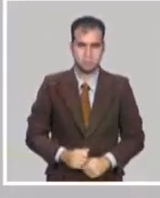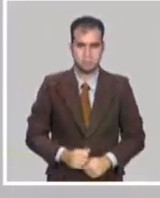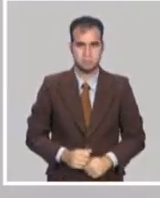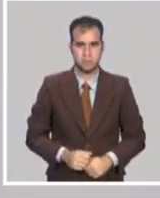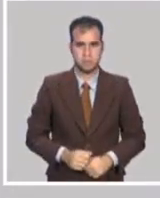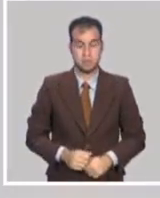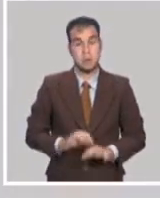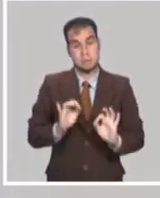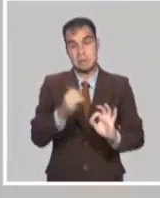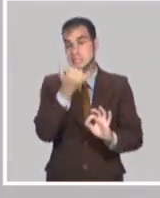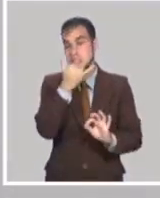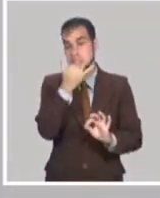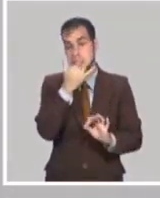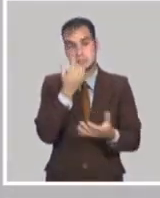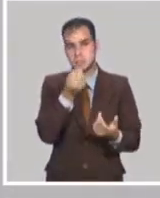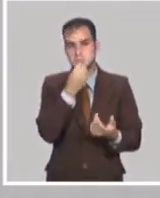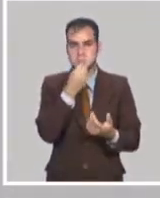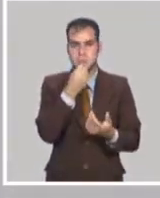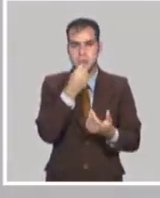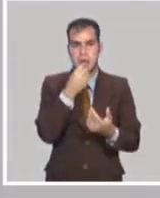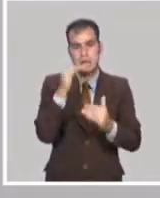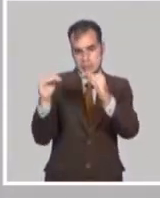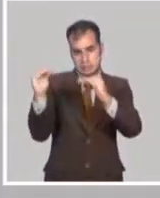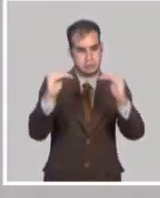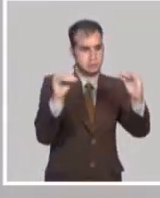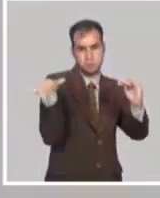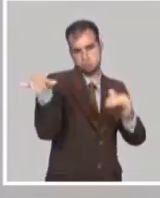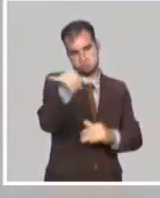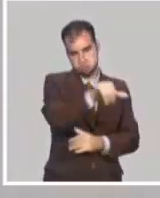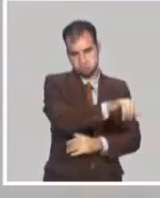ninguna afectación sea superior a ésta está este tipo